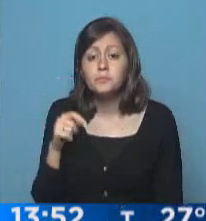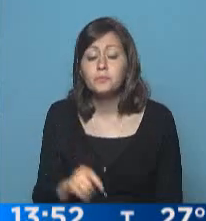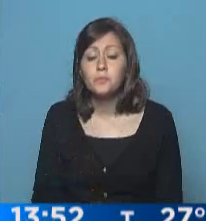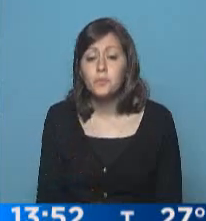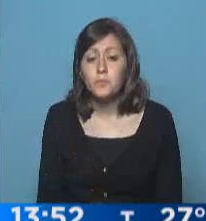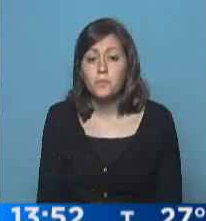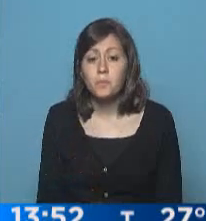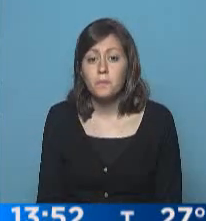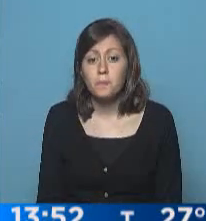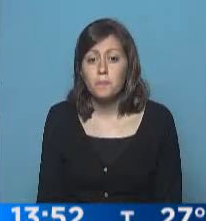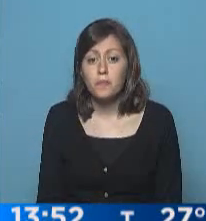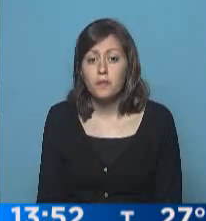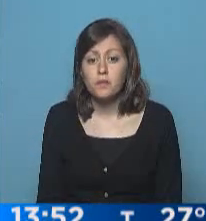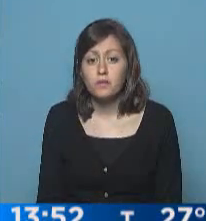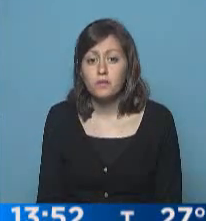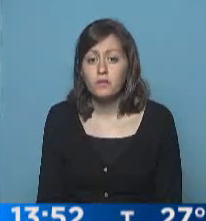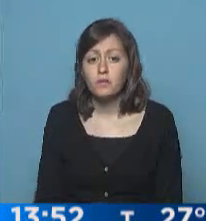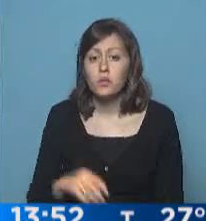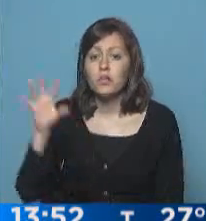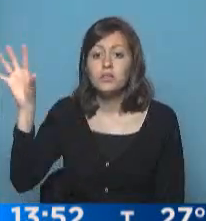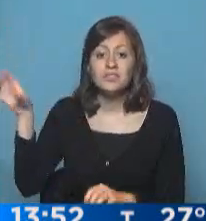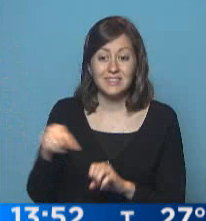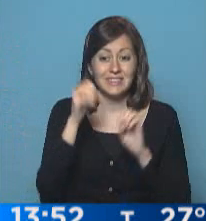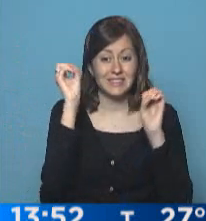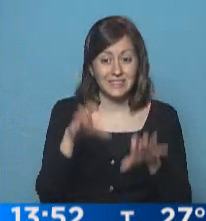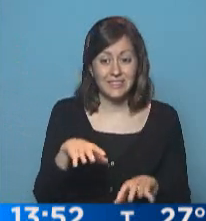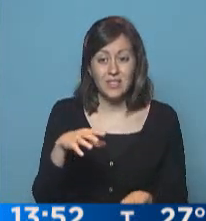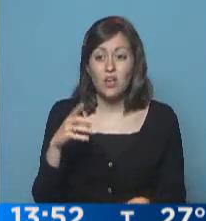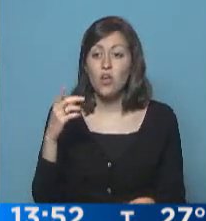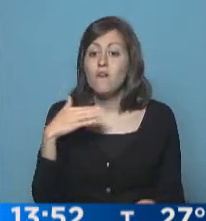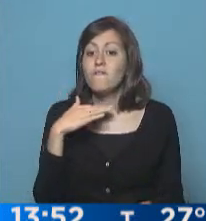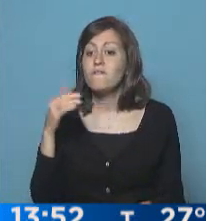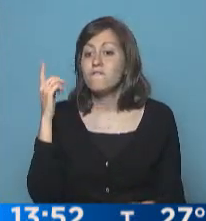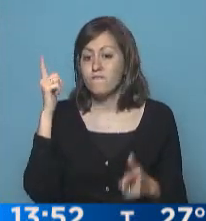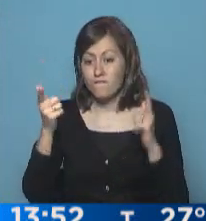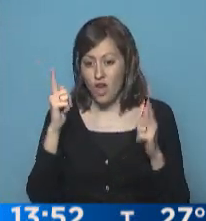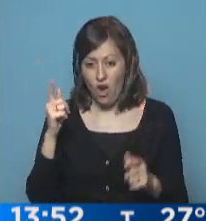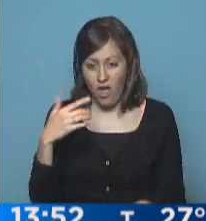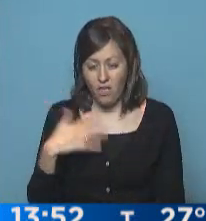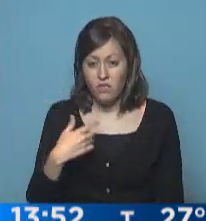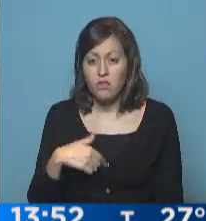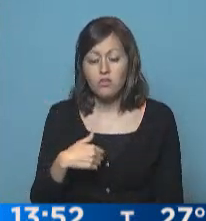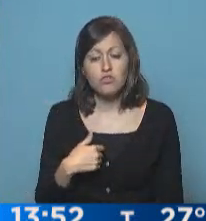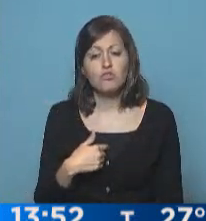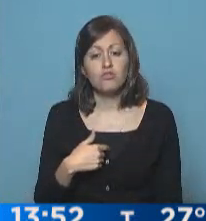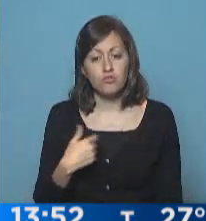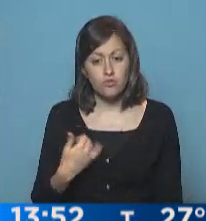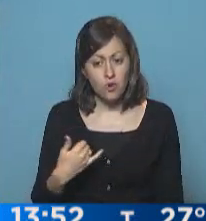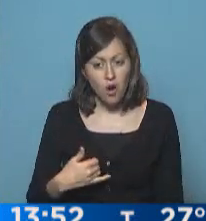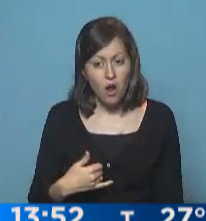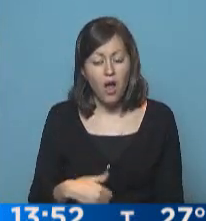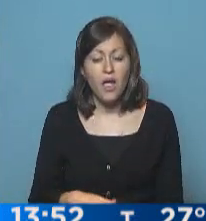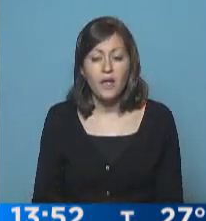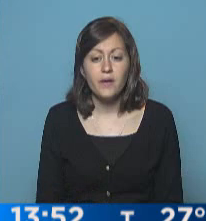sido un traslado violento yo lo firmé yo tengo una afirmación de lo que le